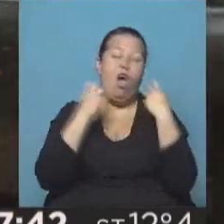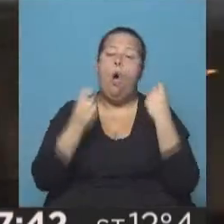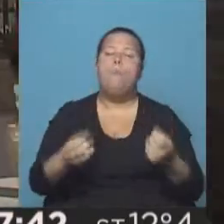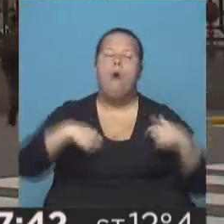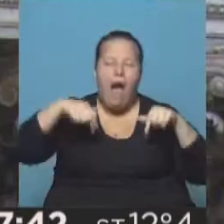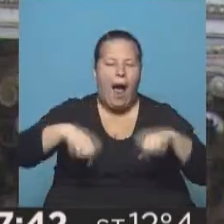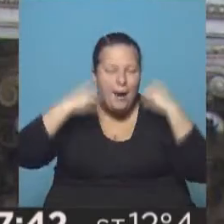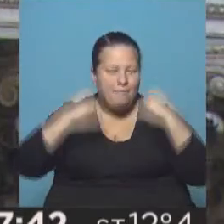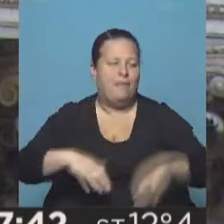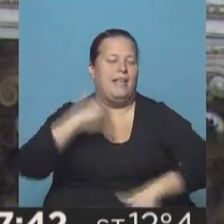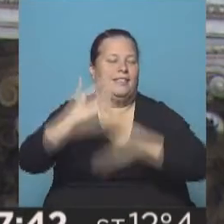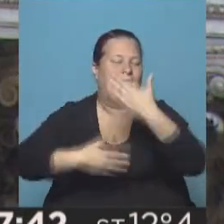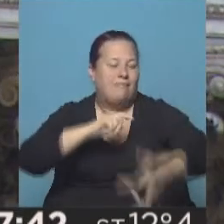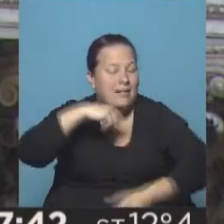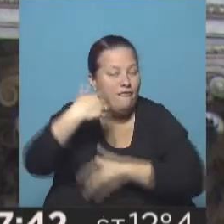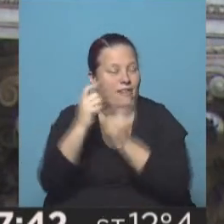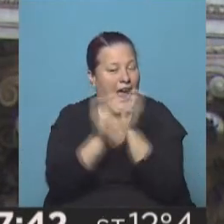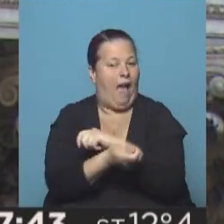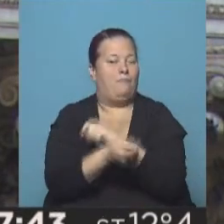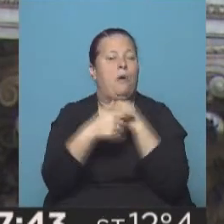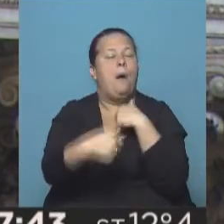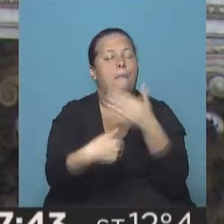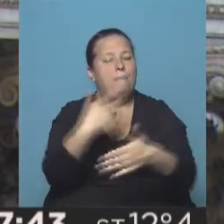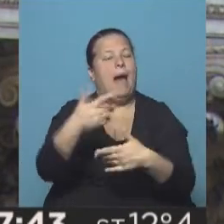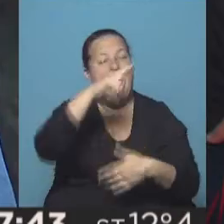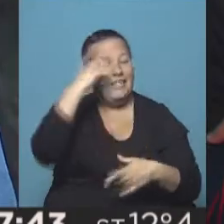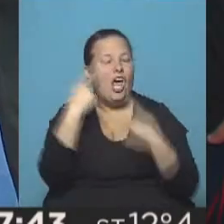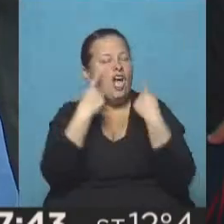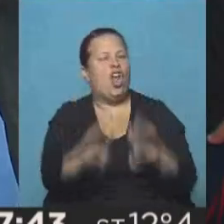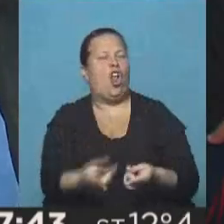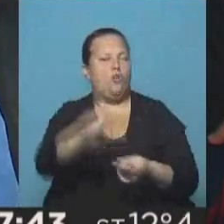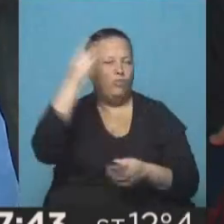estamos empezando a dar un camino donde va a haber un Estado que va a reconocer tanta violencia.